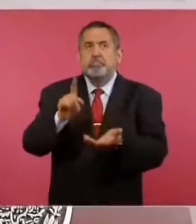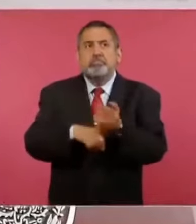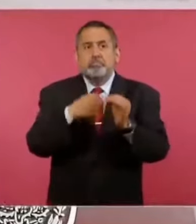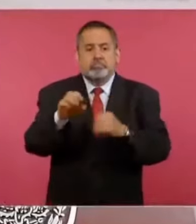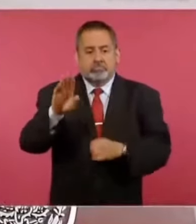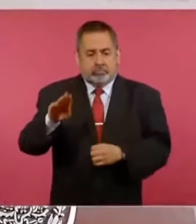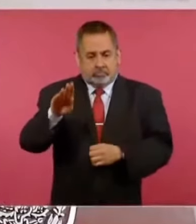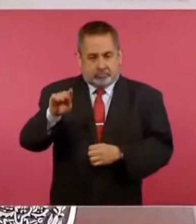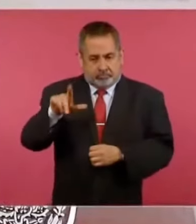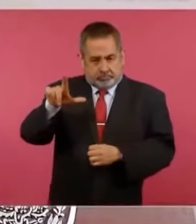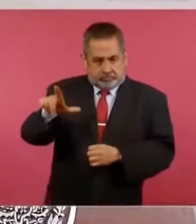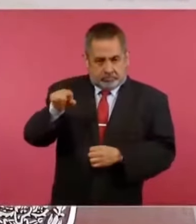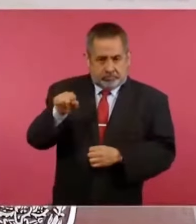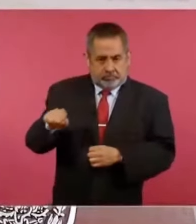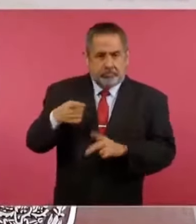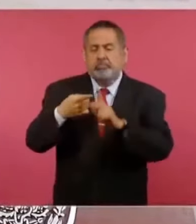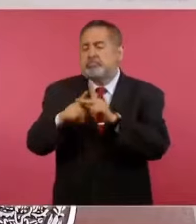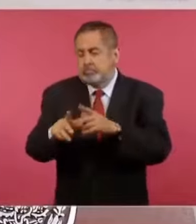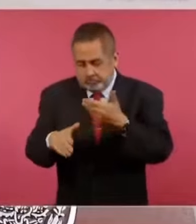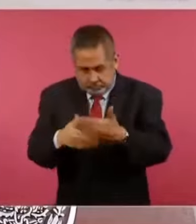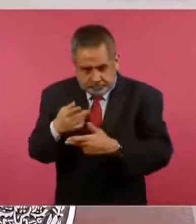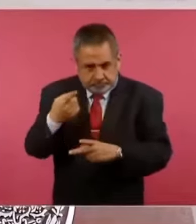97 está empezando